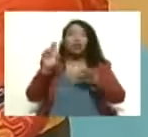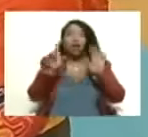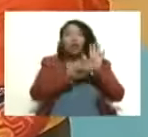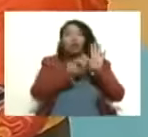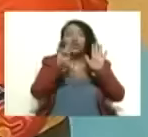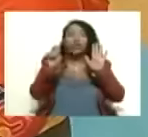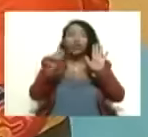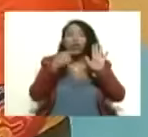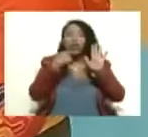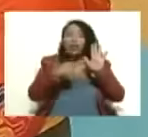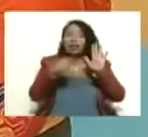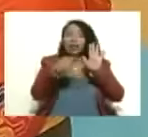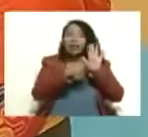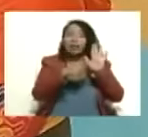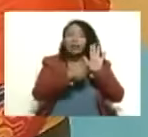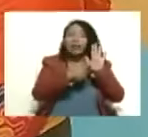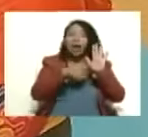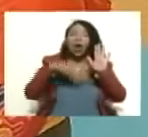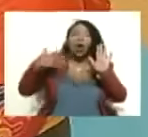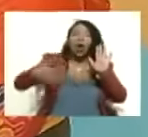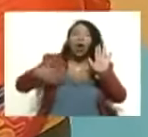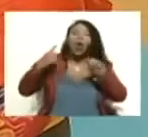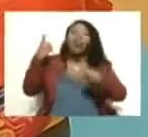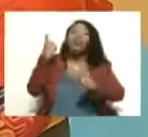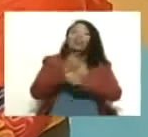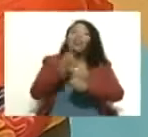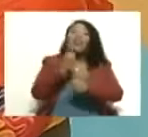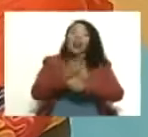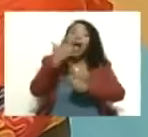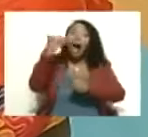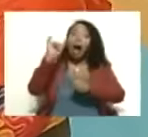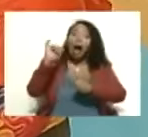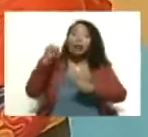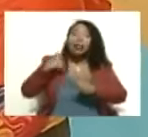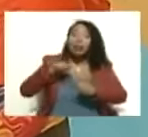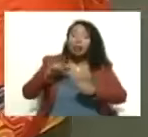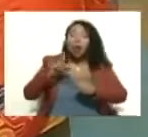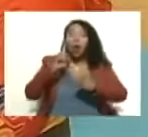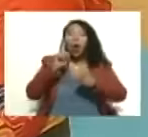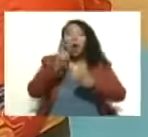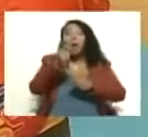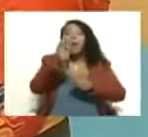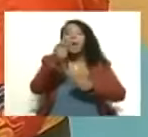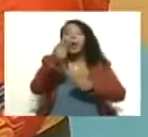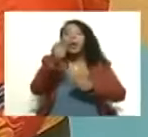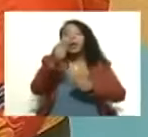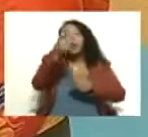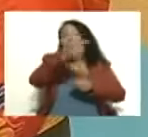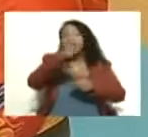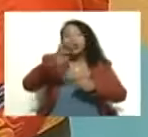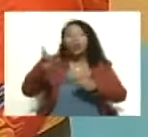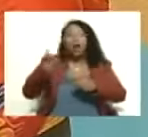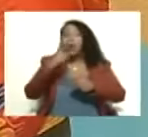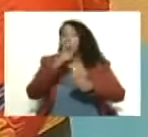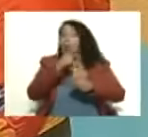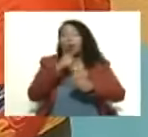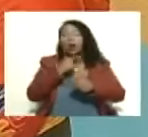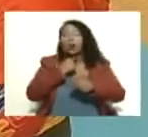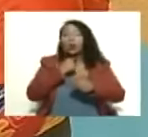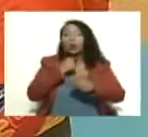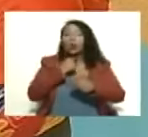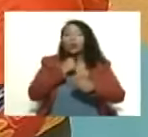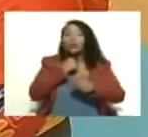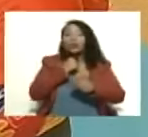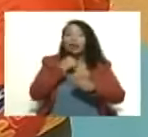que habla de los deberes que los venezolanos tenemos escuchen poquitos a patrias que quedan tenemos deberes